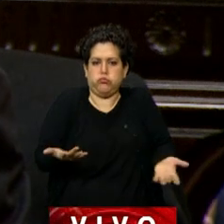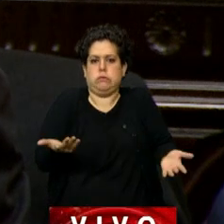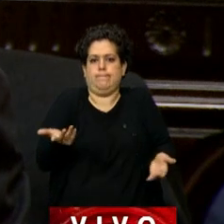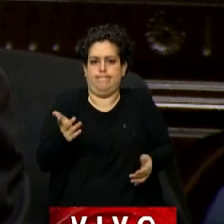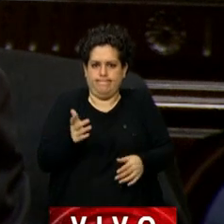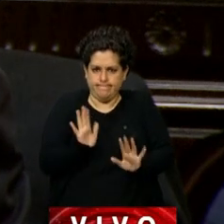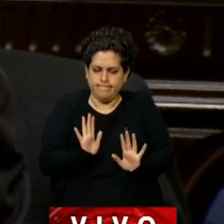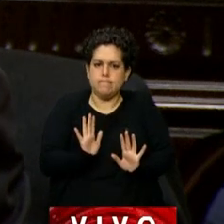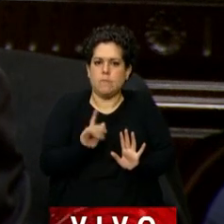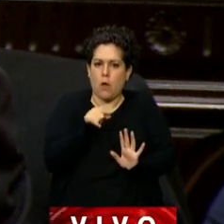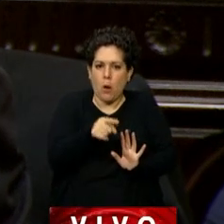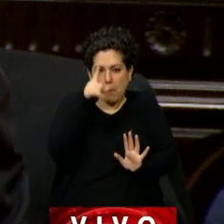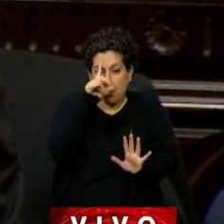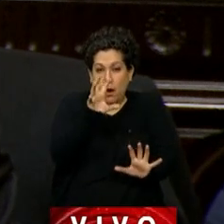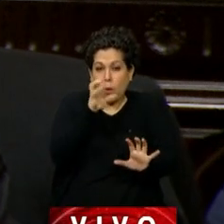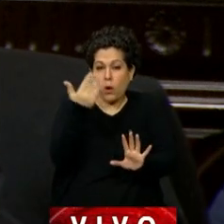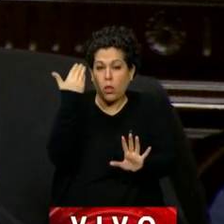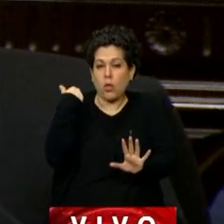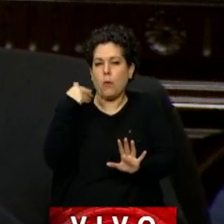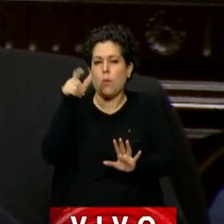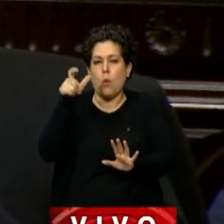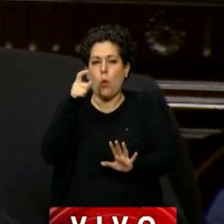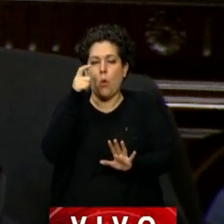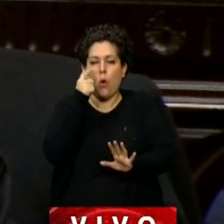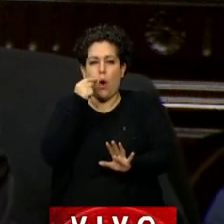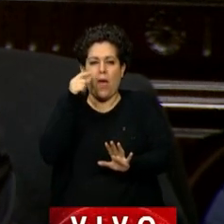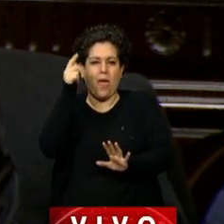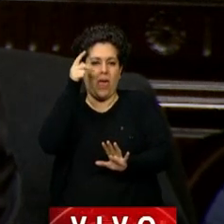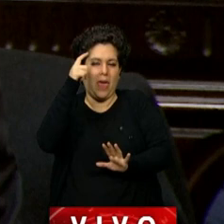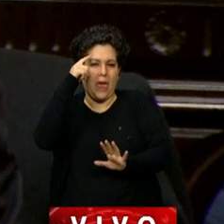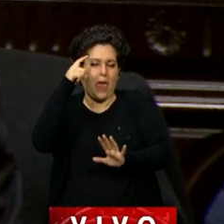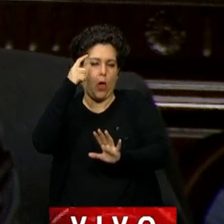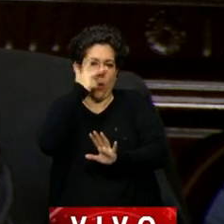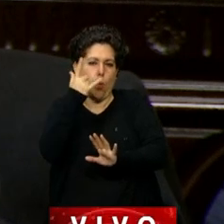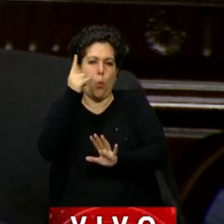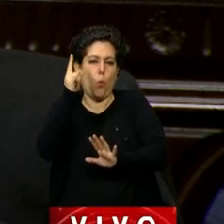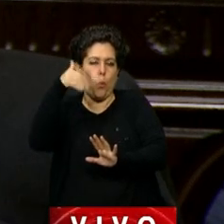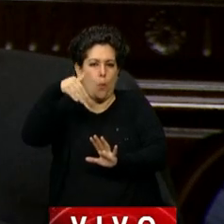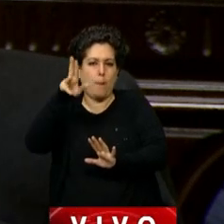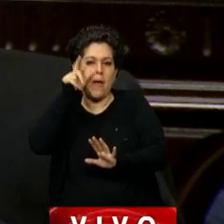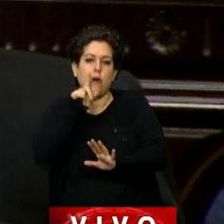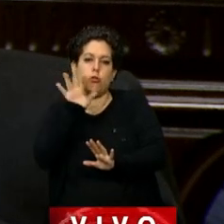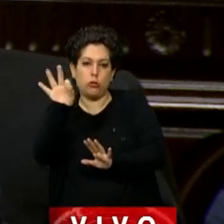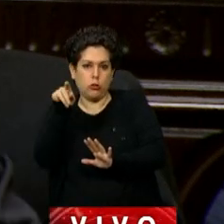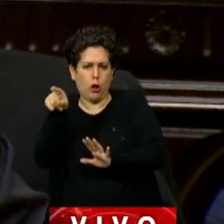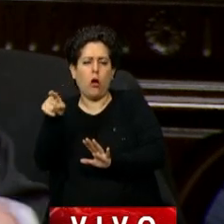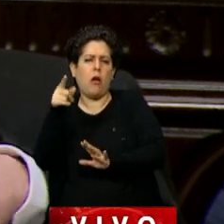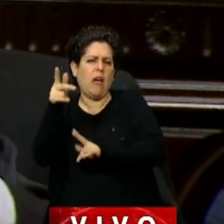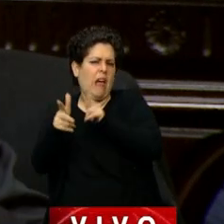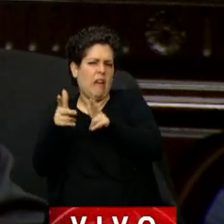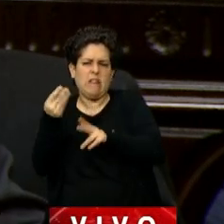hace acordar a ese ensayo de Humberto Eco, La Nueva Edad Media. Por supuesto que Humberto Eco no se